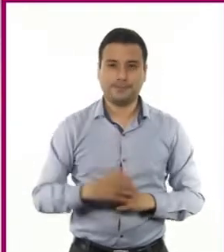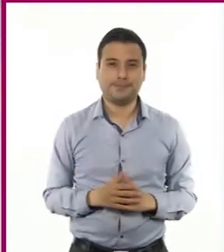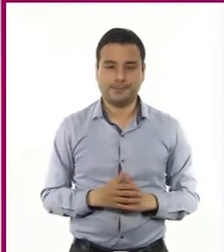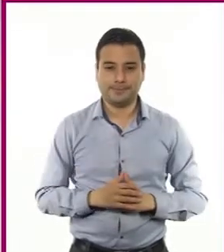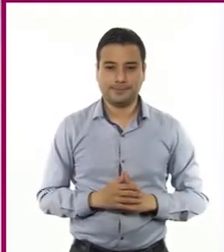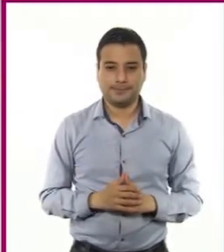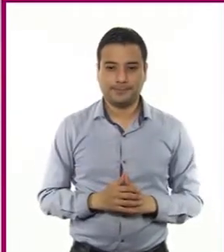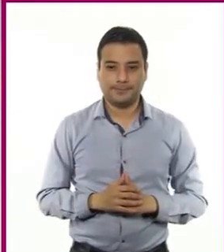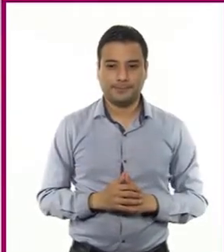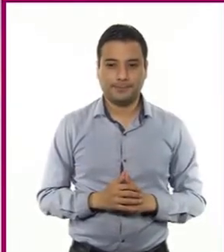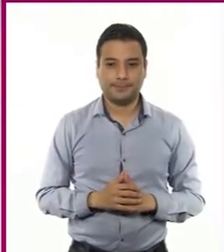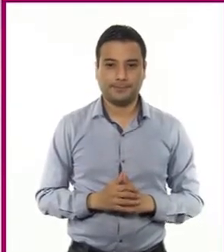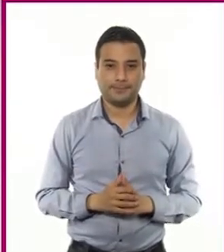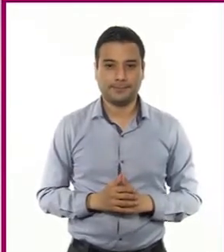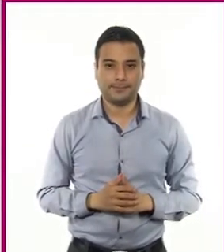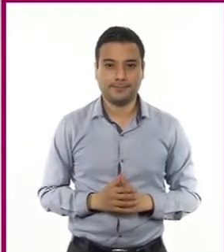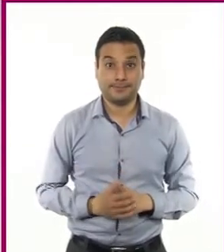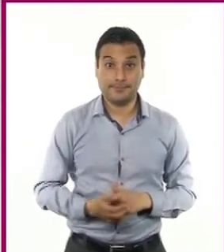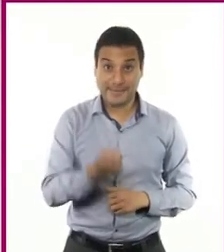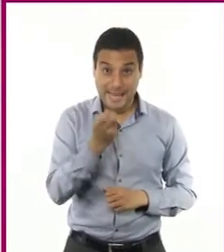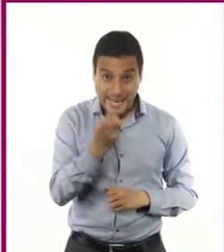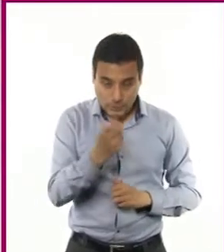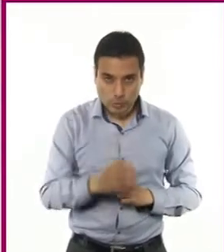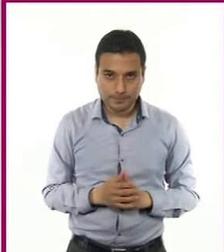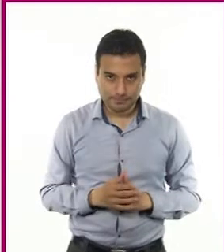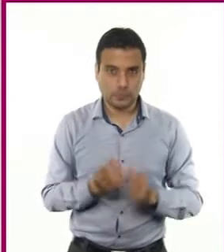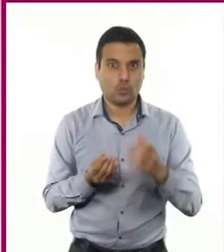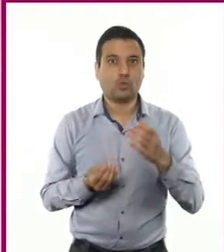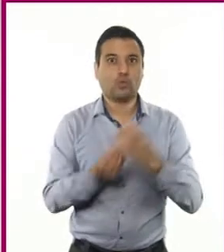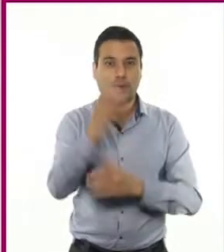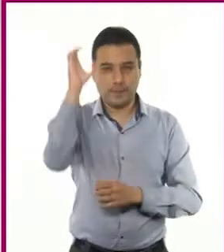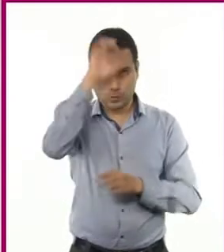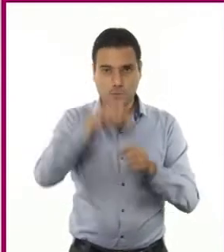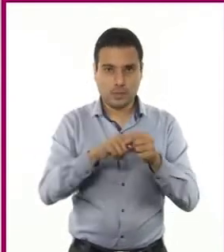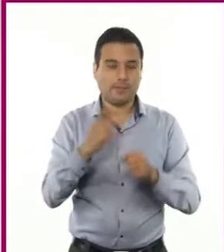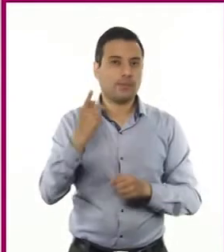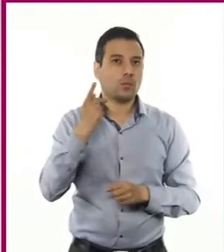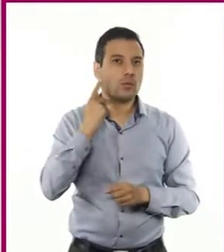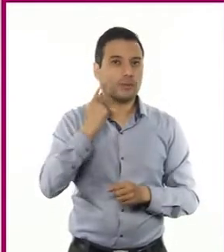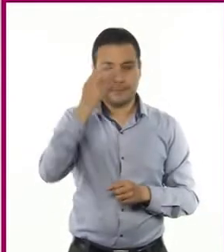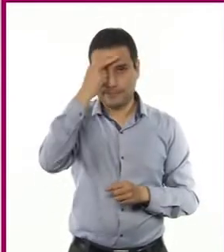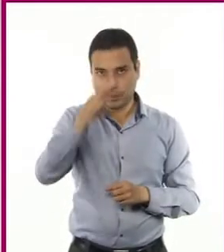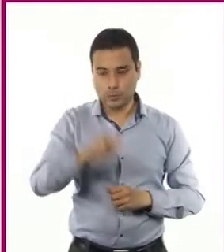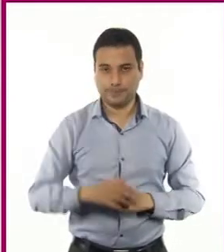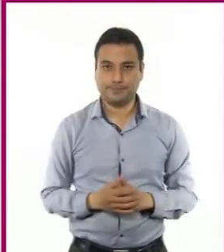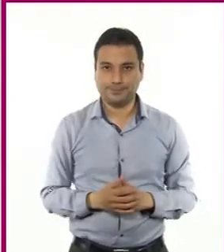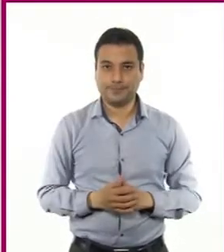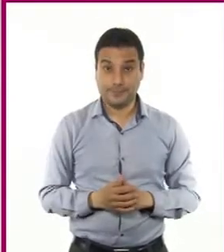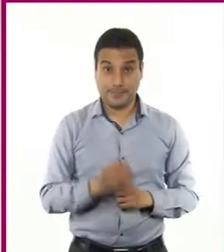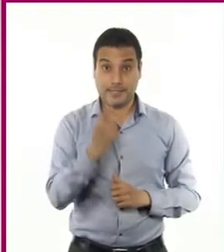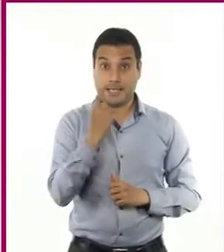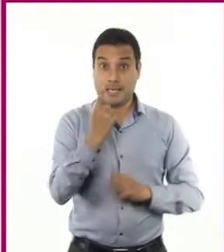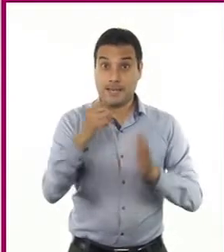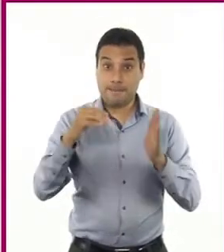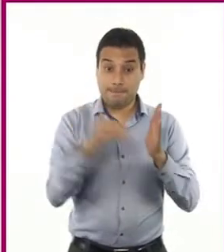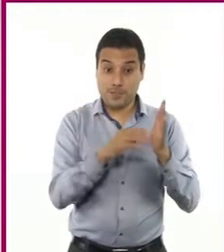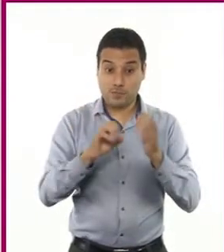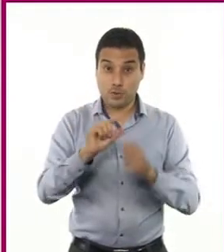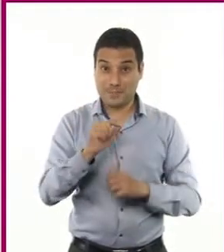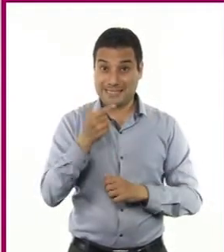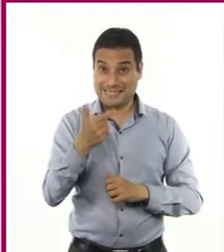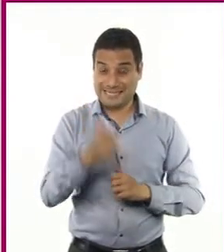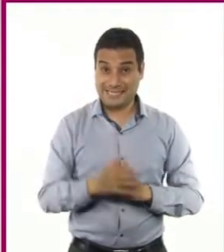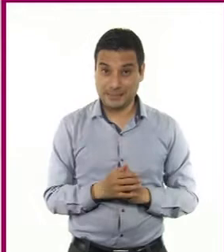configurando, de este modo, el génesis de una nueva cultura política mexicana. Fue así como a finales de